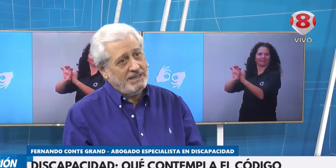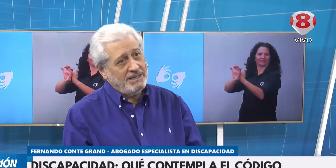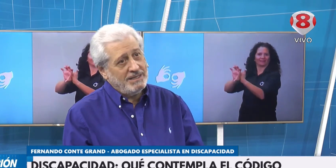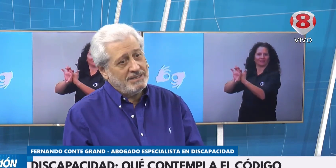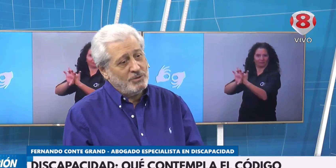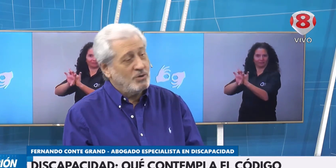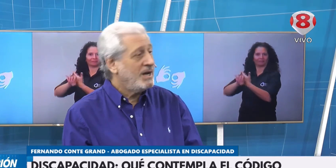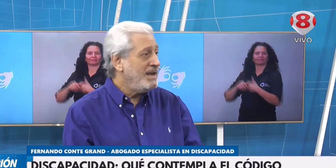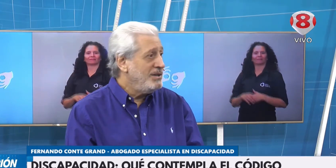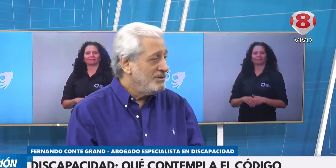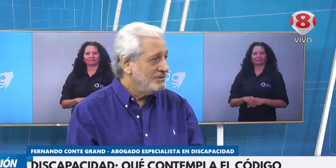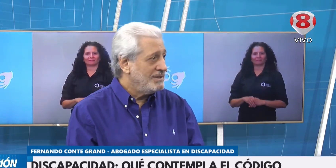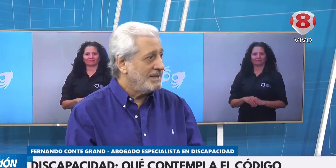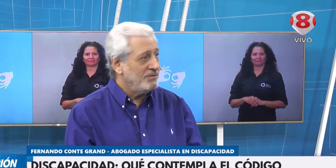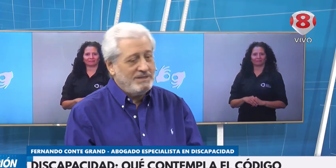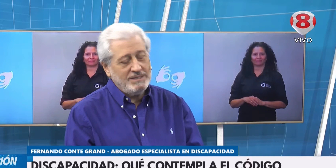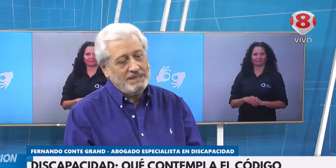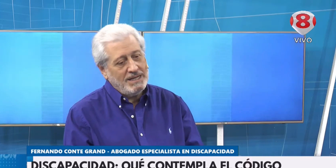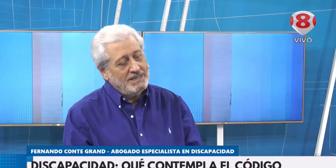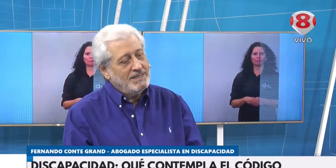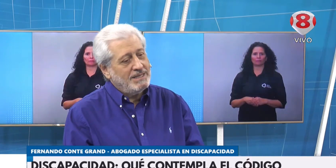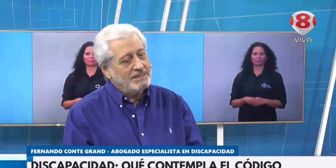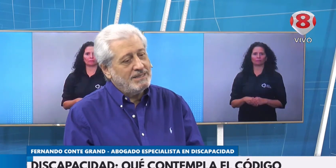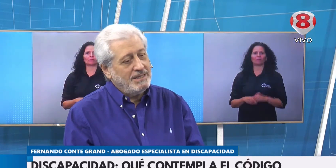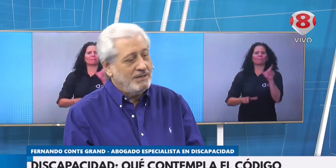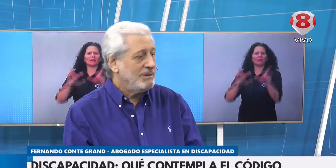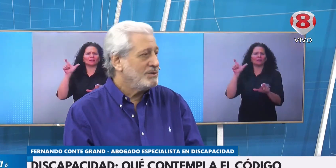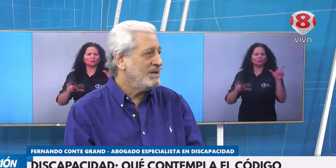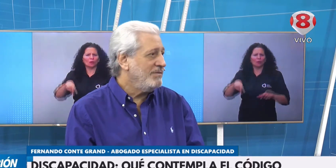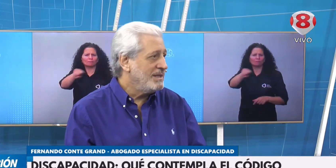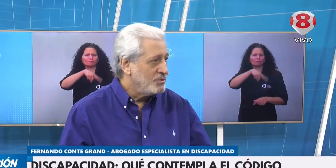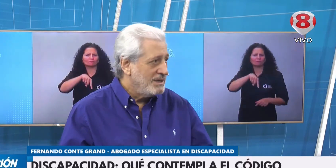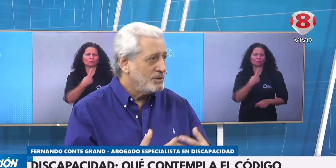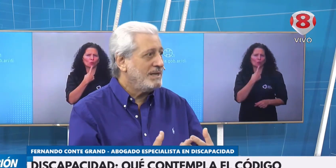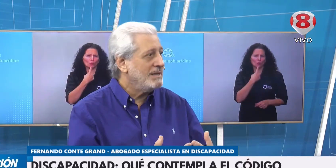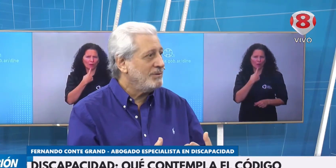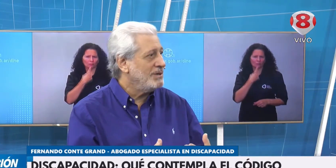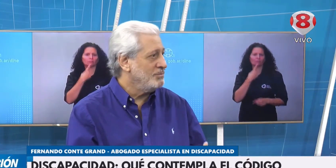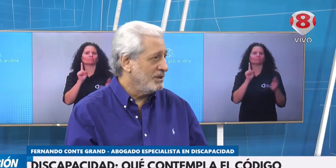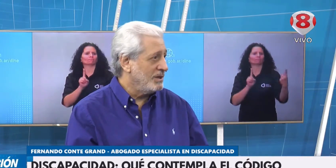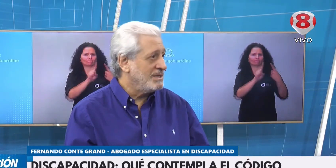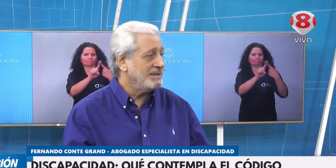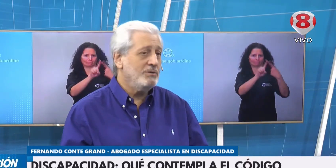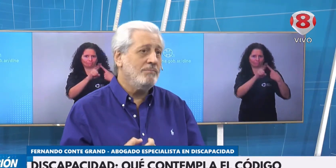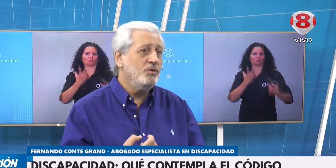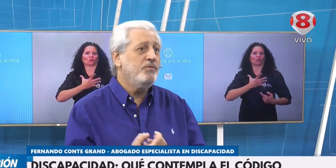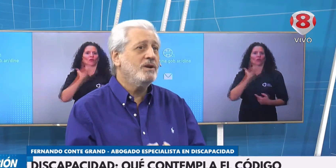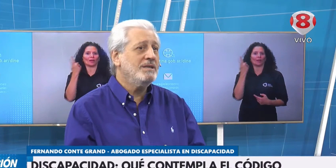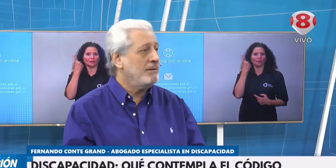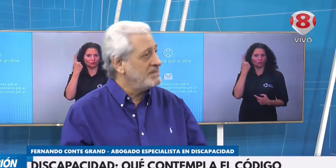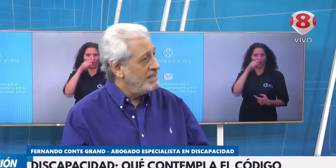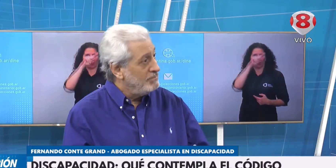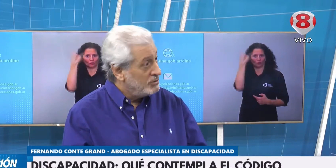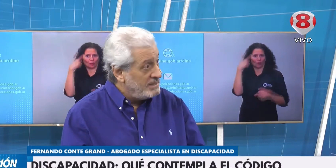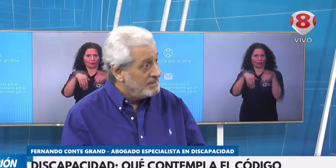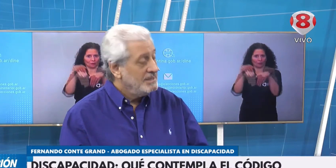era este un genio de la astrofísica este y es una persona que al final de su vida se comunicaba a través de una computadora tiene una muy